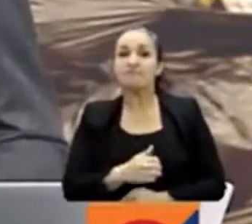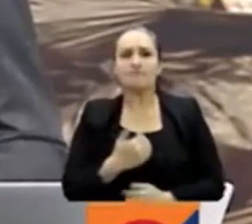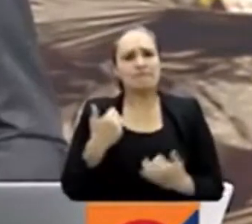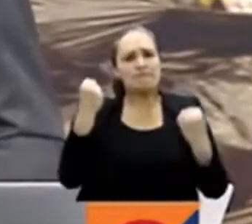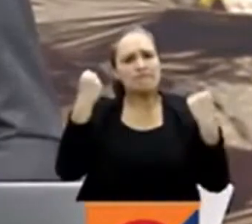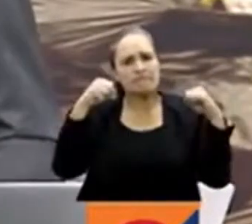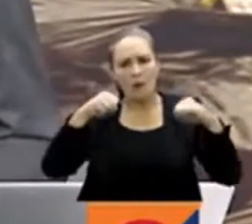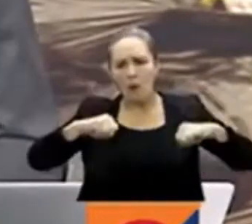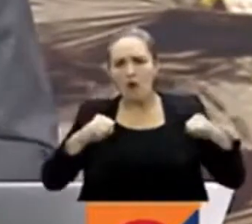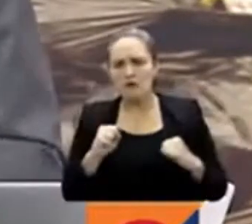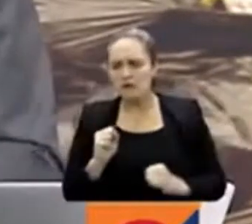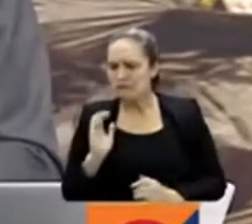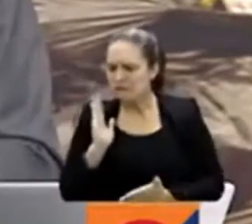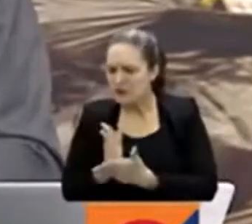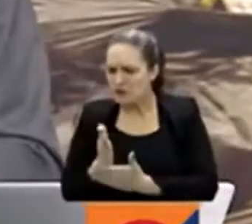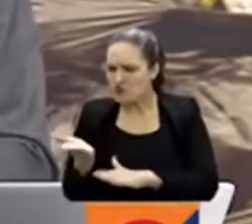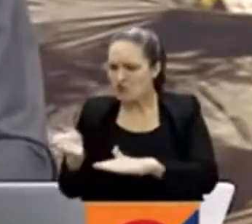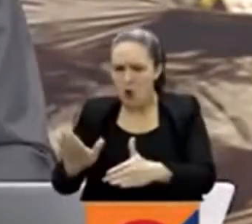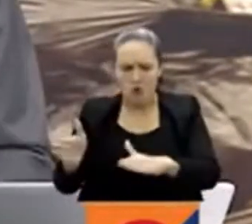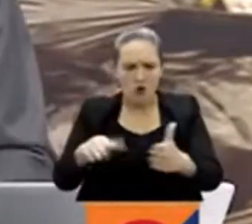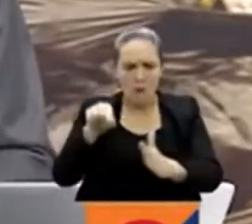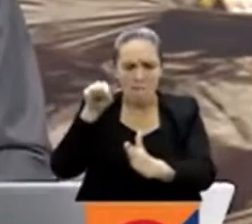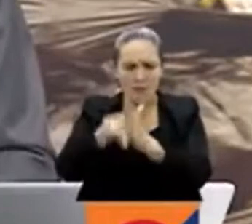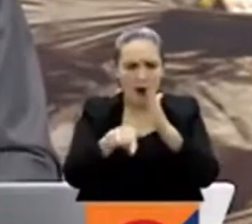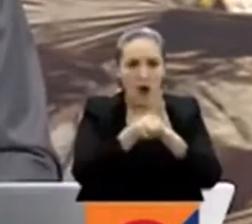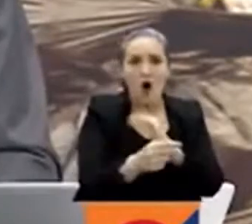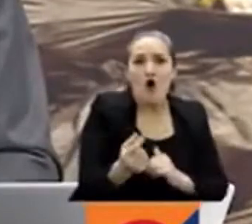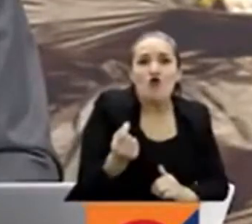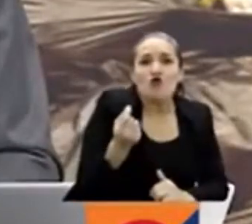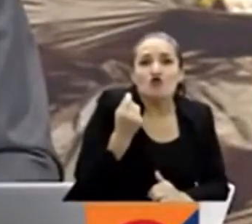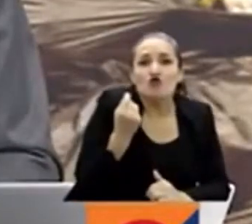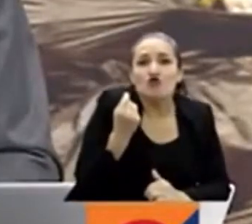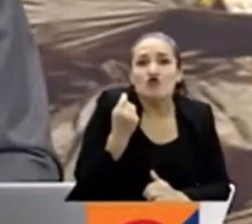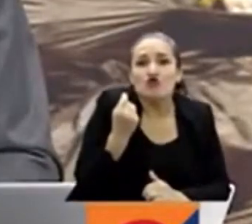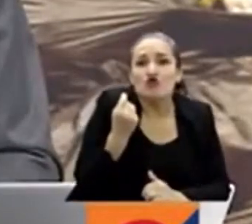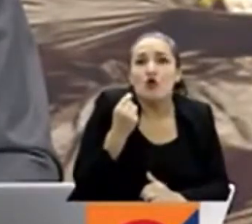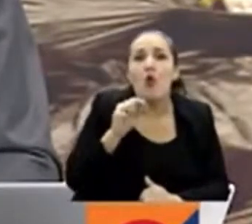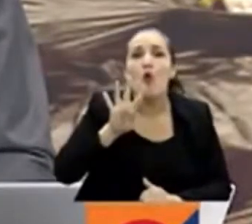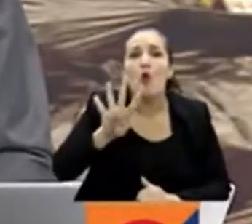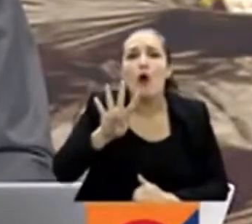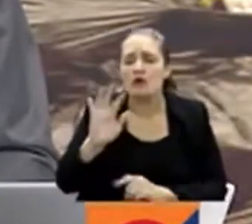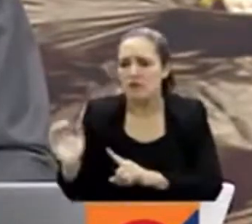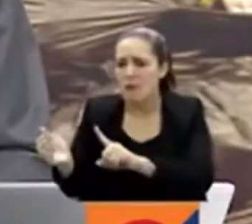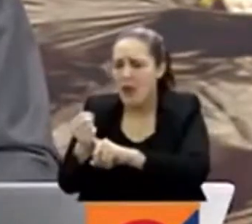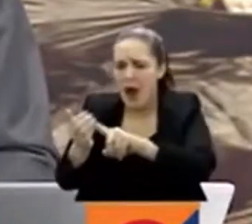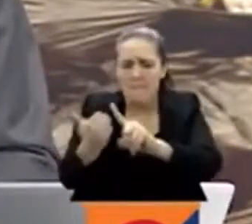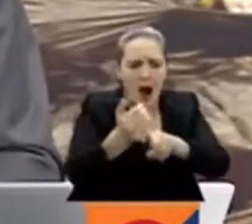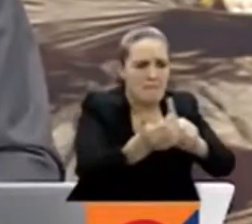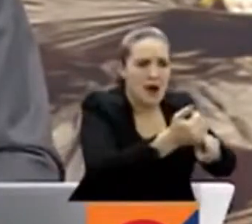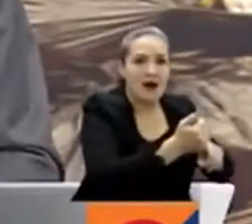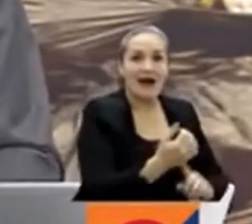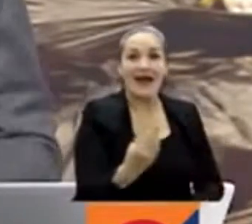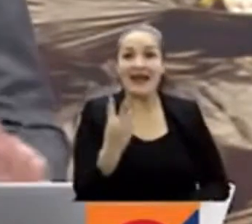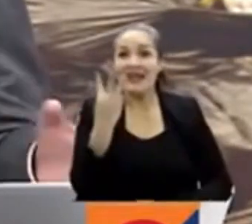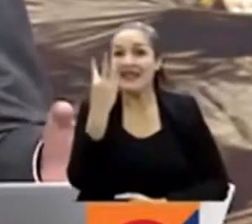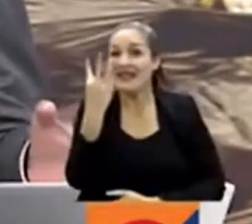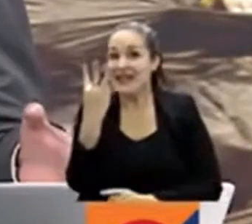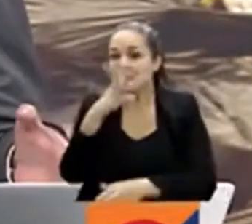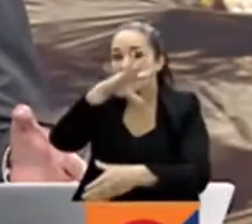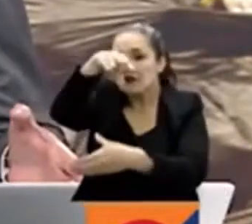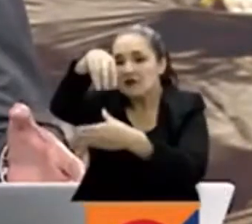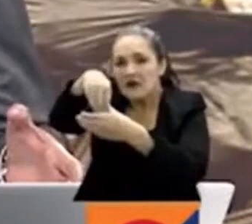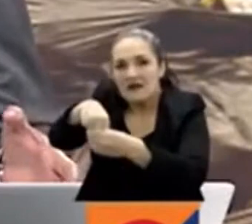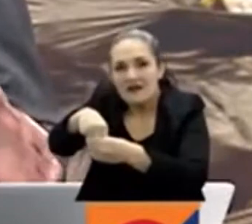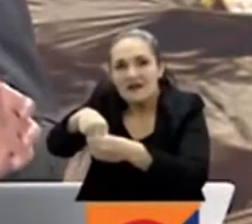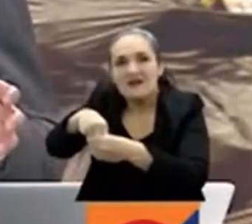en Bogotá. En las últimas 4 horas, 4 cuerpos fueron encontrados por las autoridades. 3 de ellos, al parecer